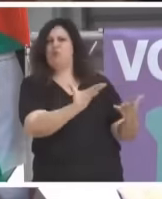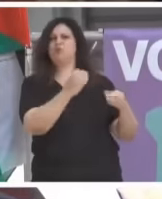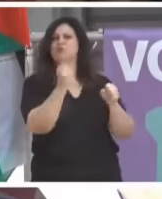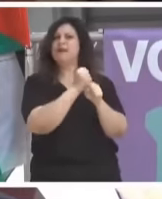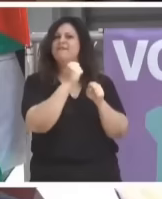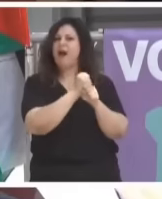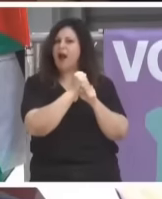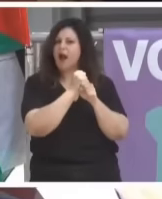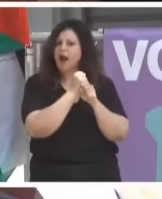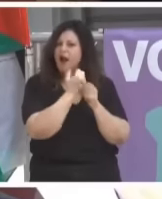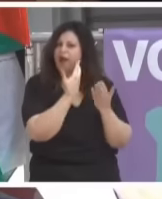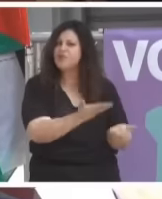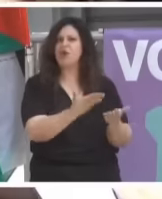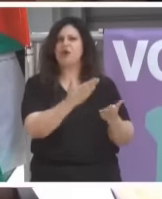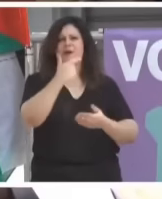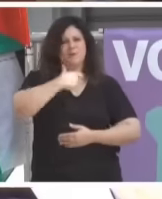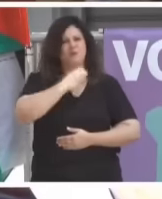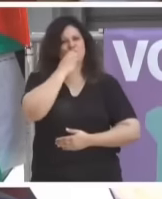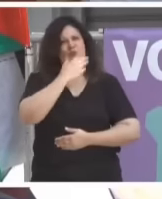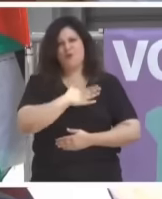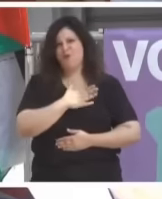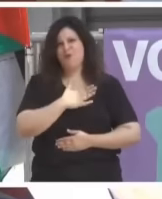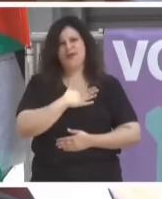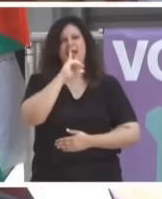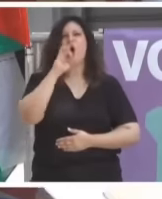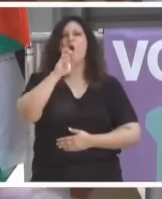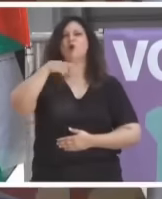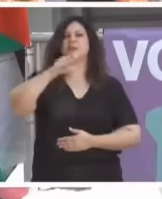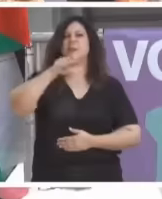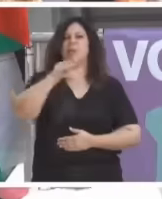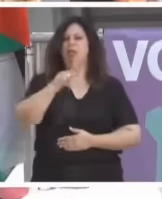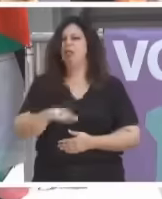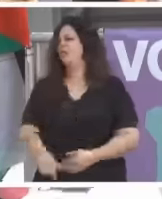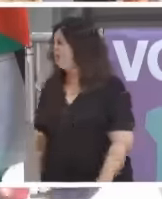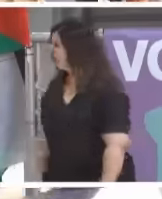trabajador, una gran persona, José Manuel Jurado.